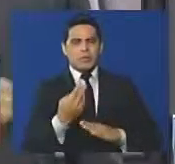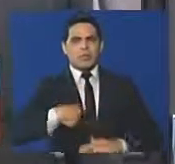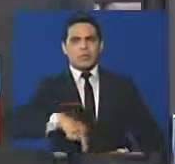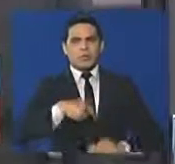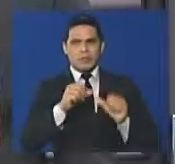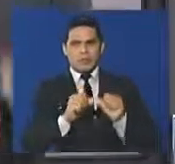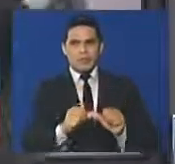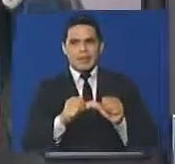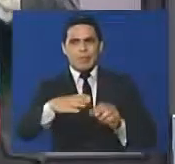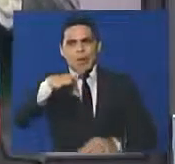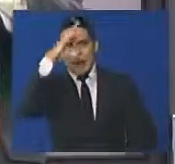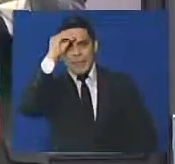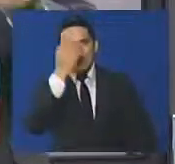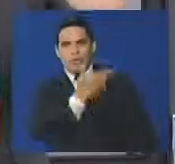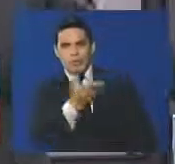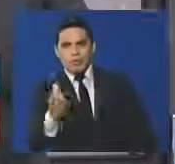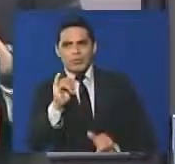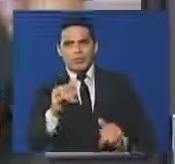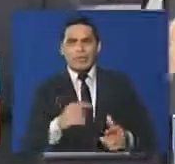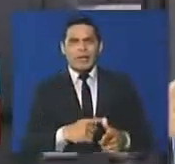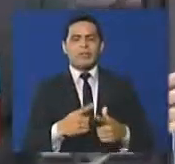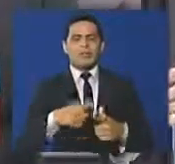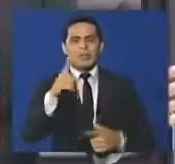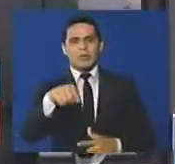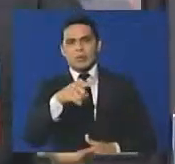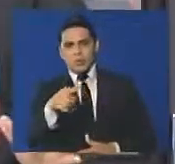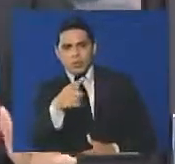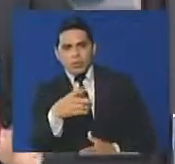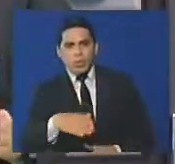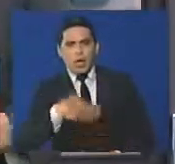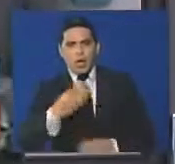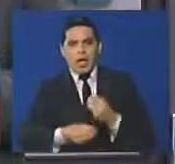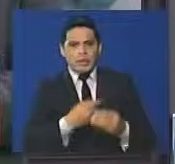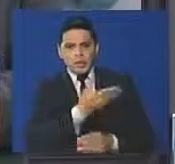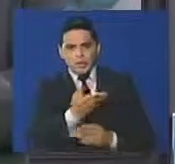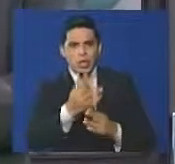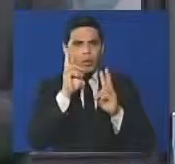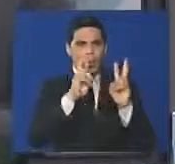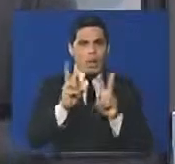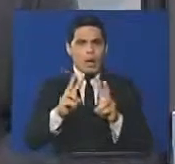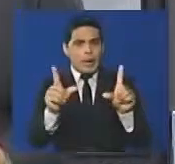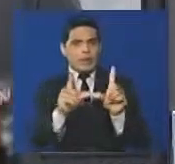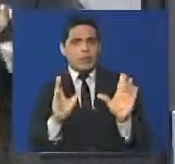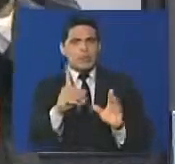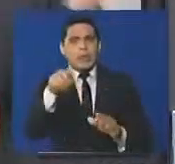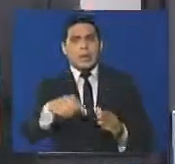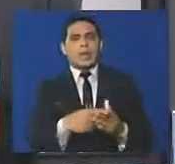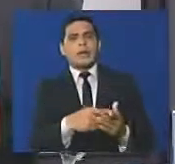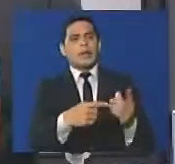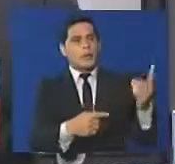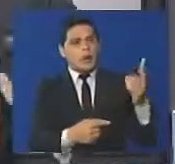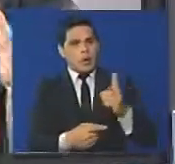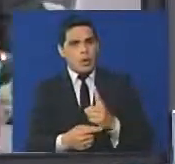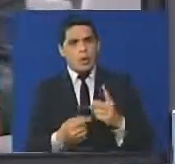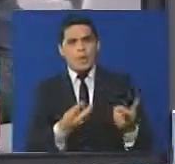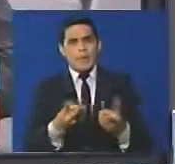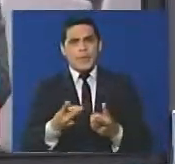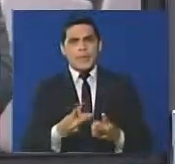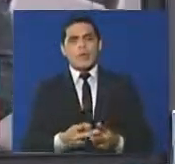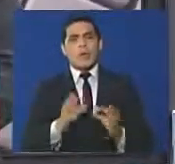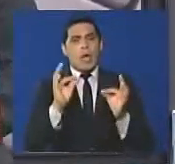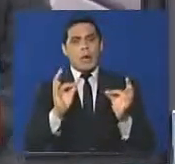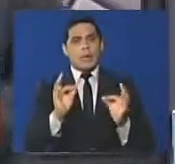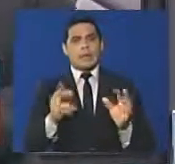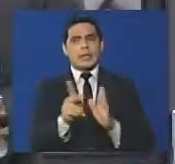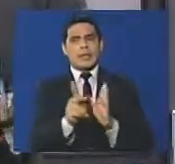de todos ustedes. Sin ustedes esto no es posible. Y por supuesto sin nuestros entrevistados, que son lo más importante de este